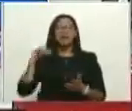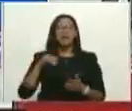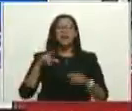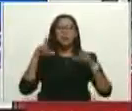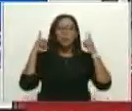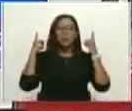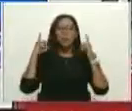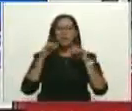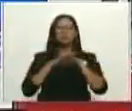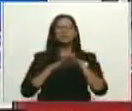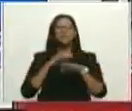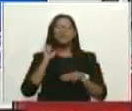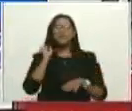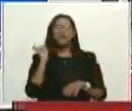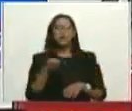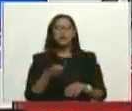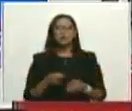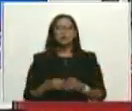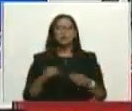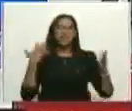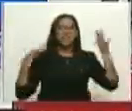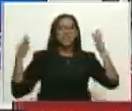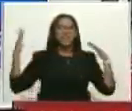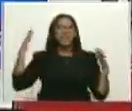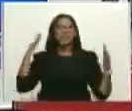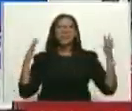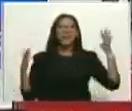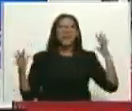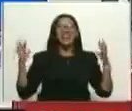carnaval? El carnaval es permiso...